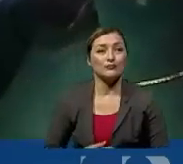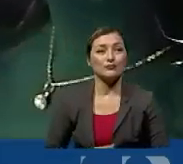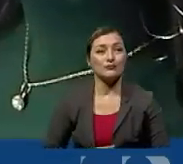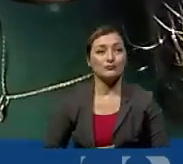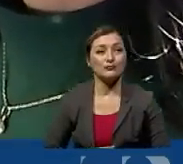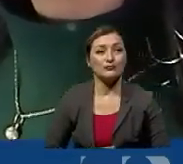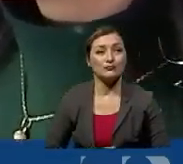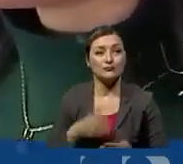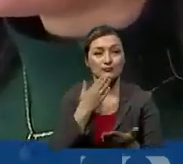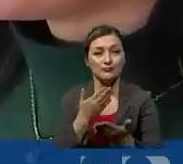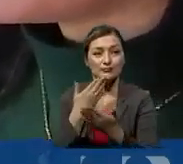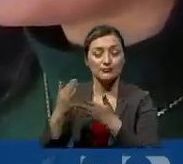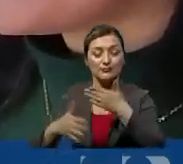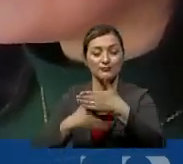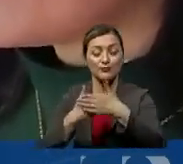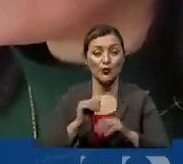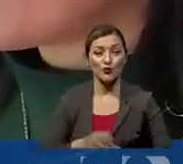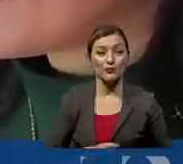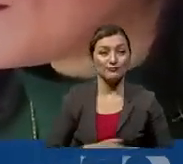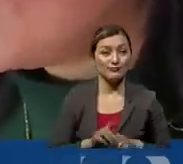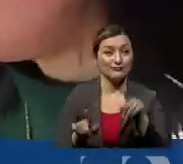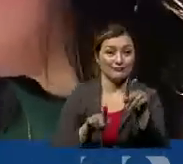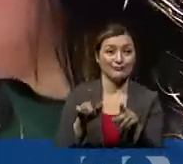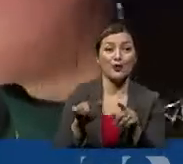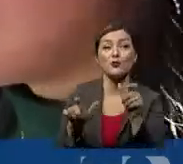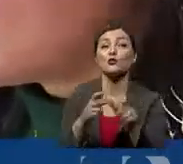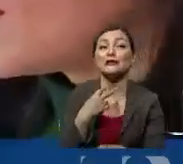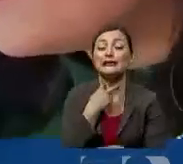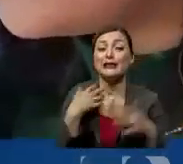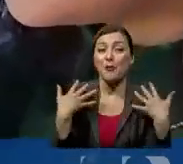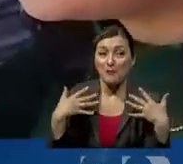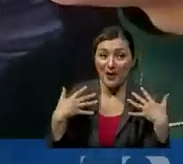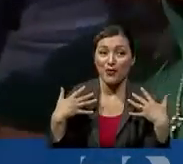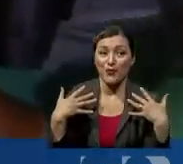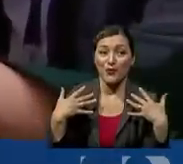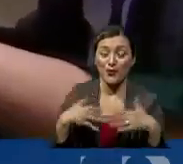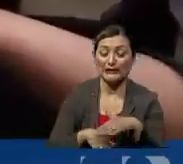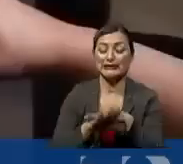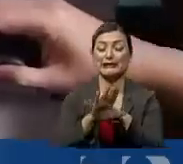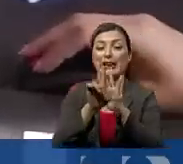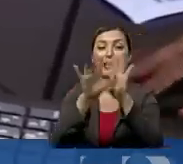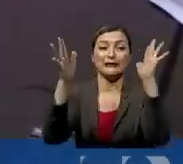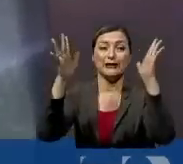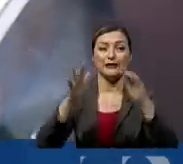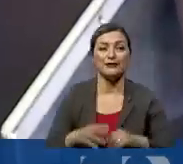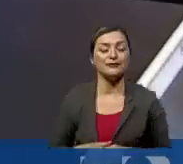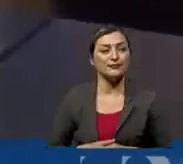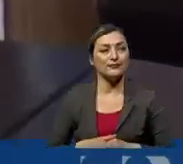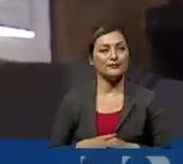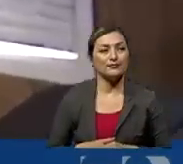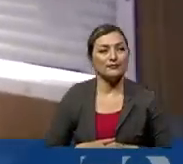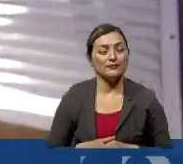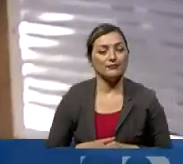les agradezco a todos. Seguramente habrá temor por parte de sus compatriotas que ingresaron de forma irregular acá al país.